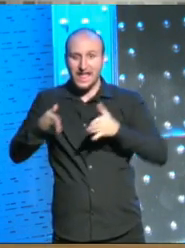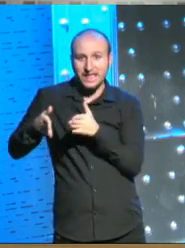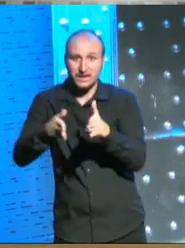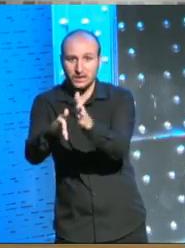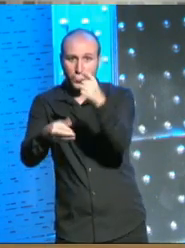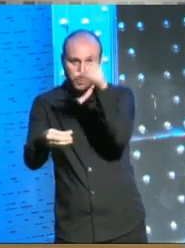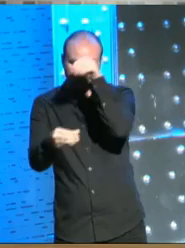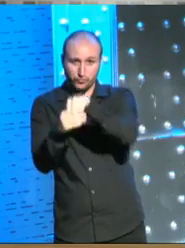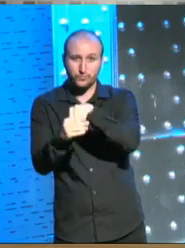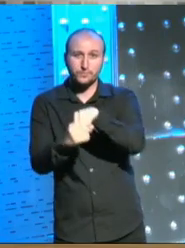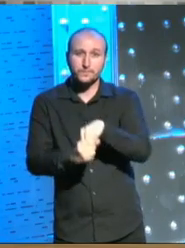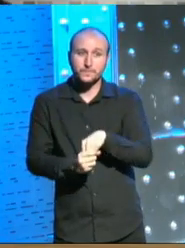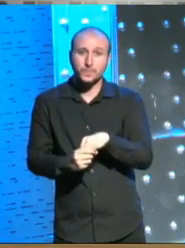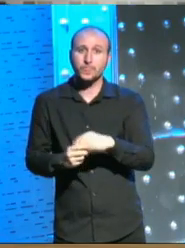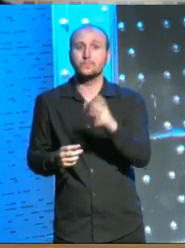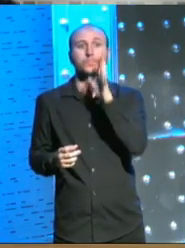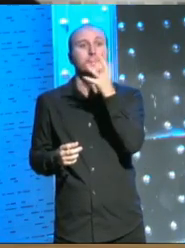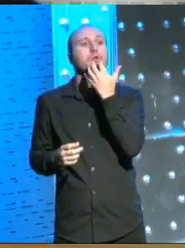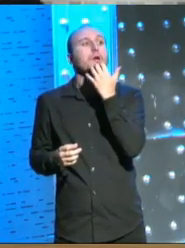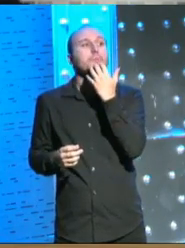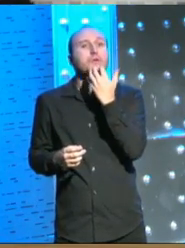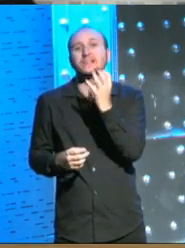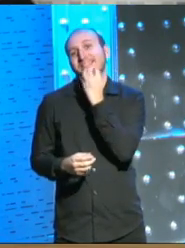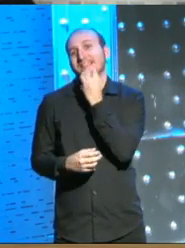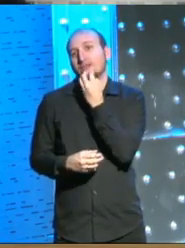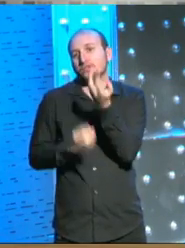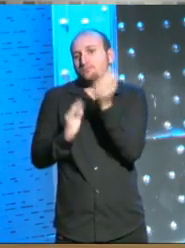caballo de río, porque para los griegos era un caballo de río,